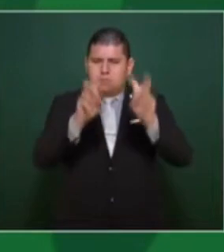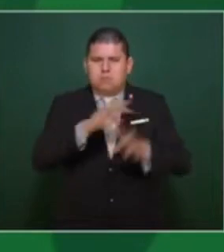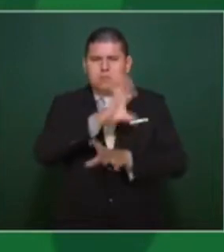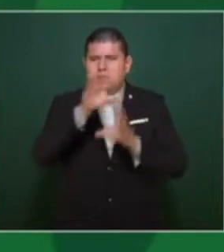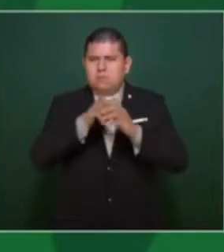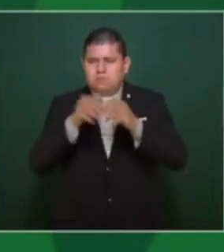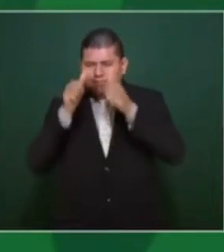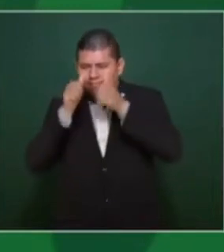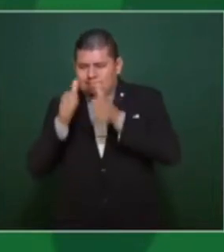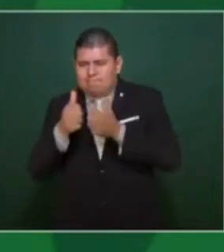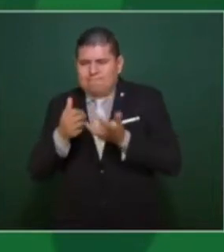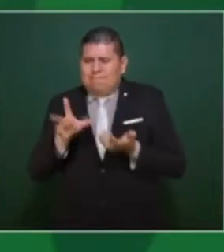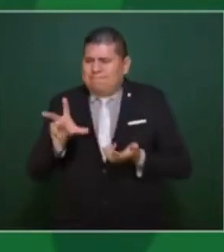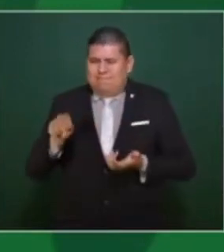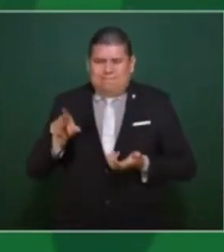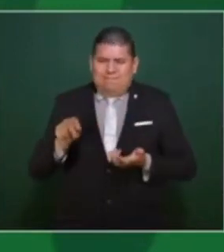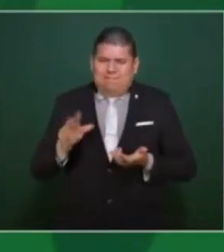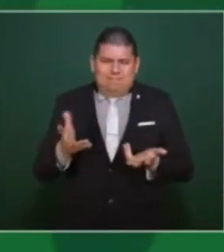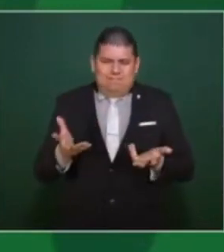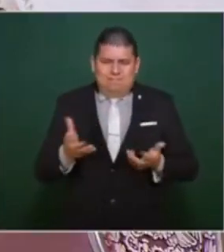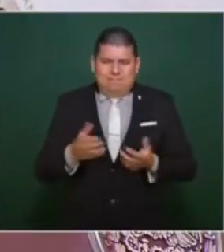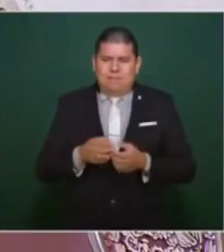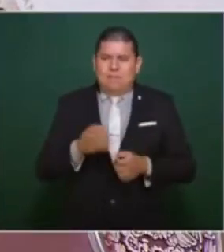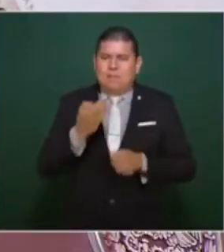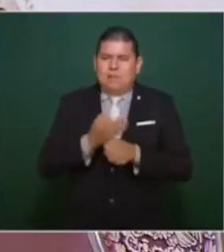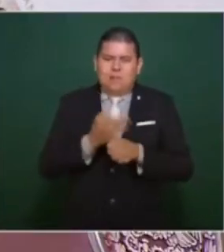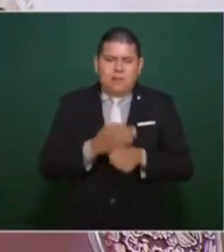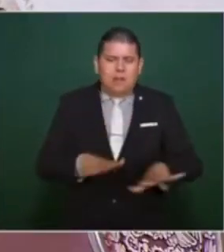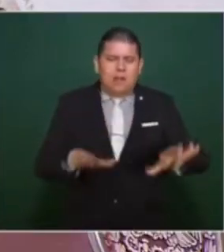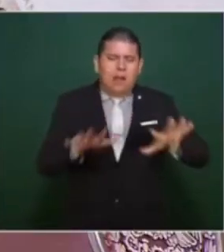No, parte del cambio es